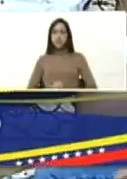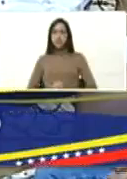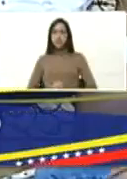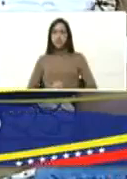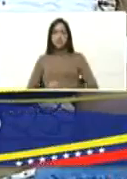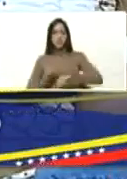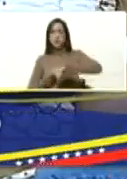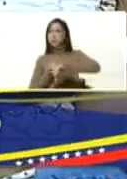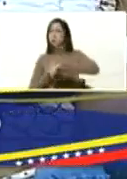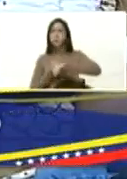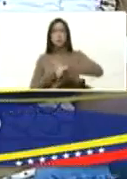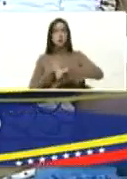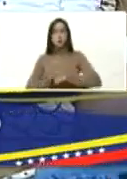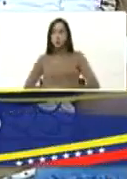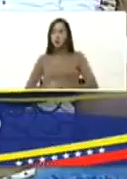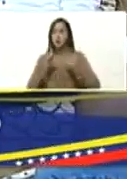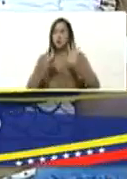hora tenemos?